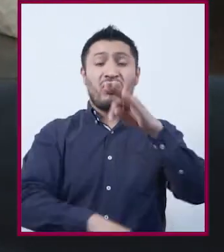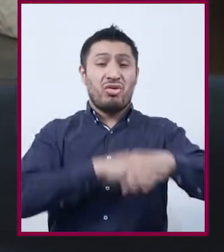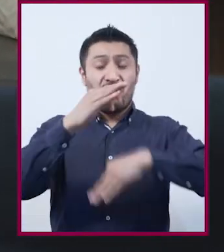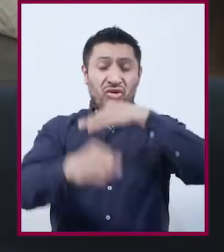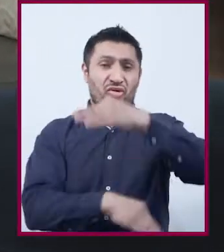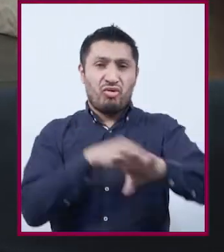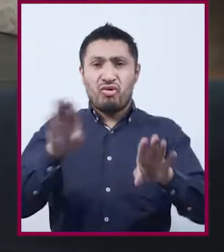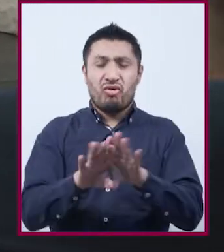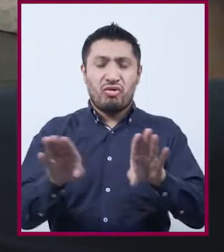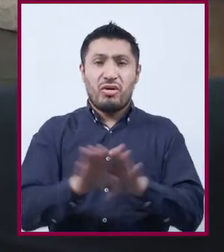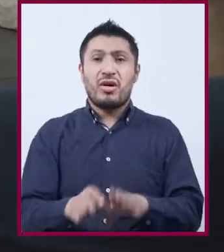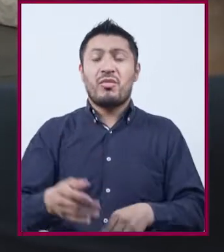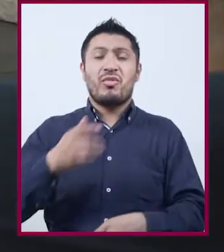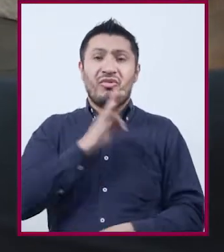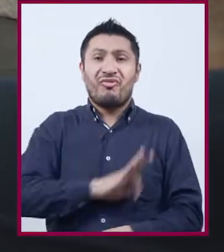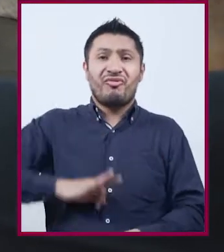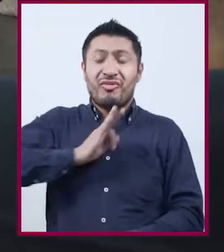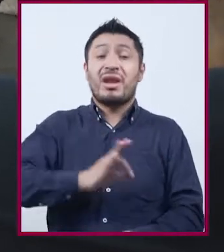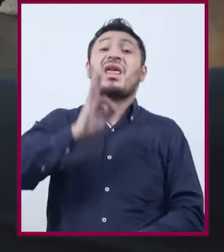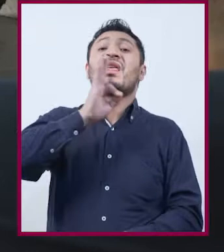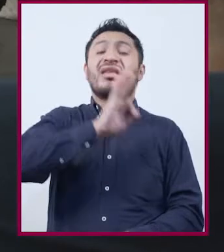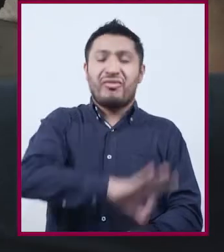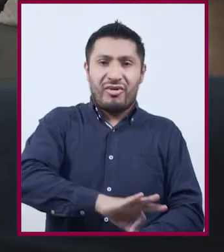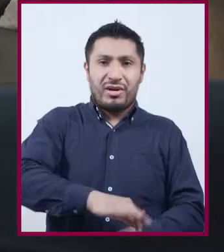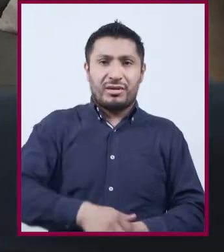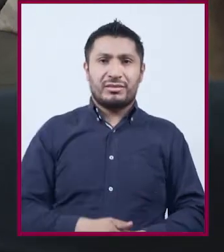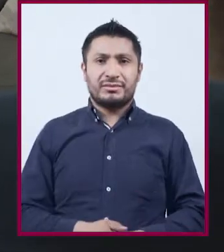el sufrimiento expresando falsa felicidad.